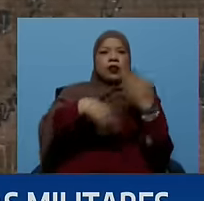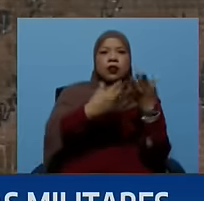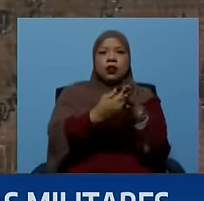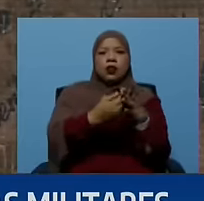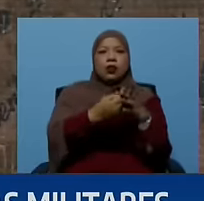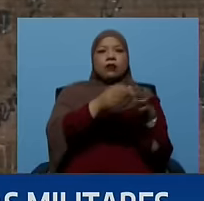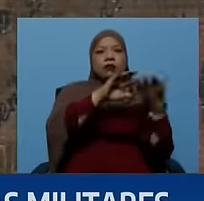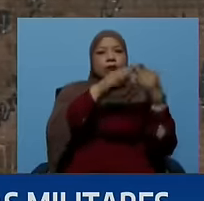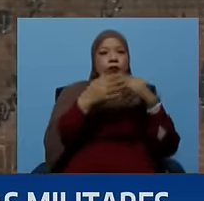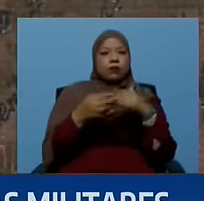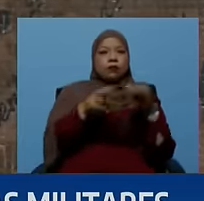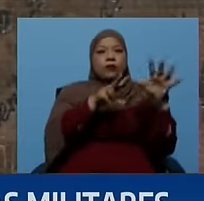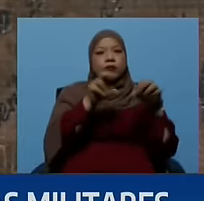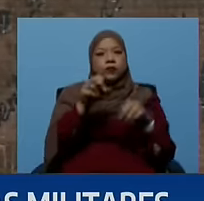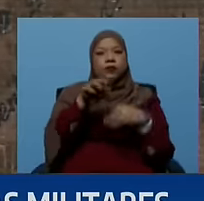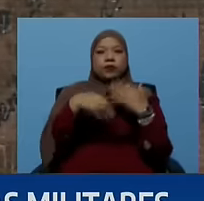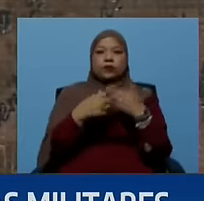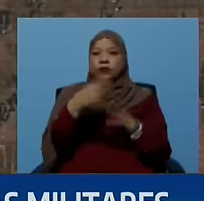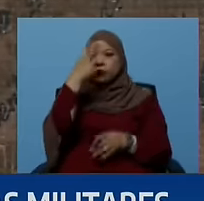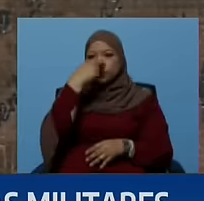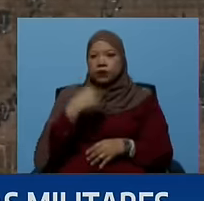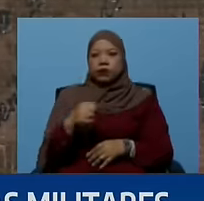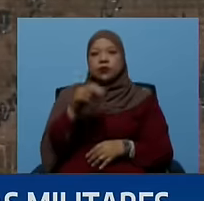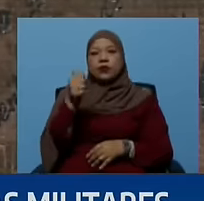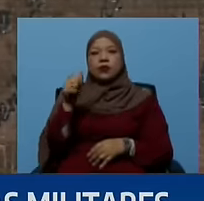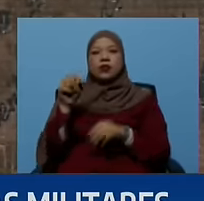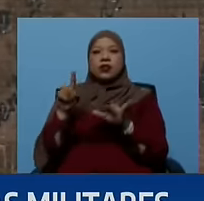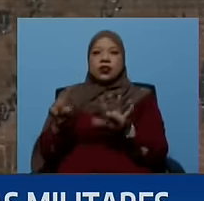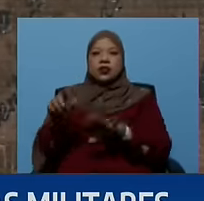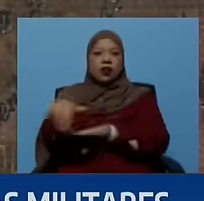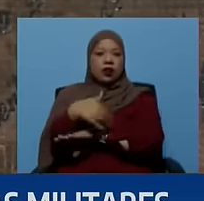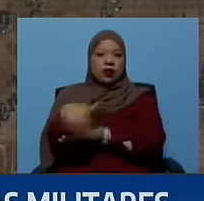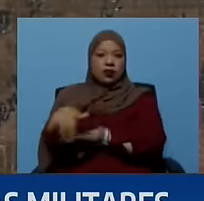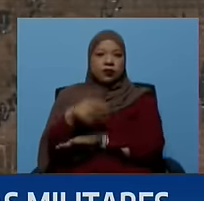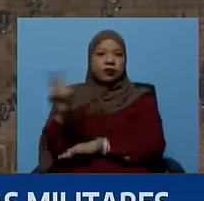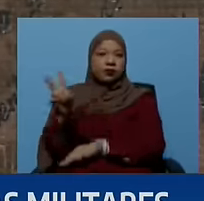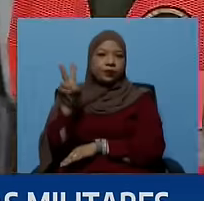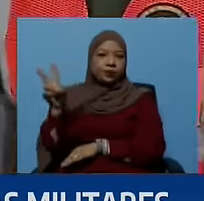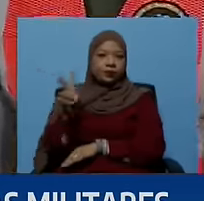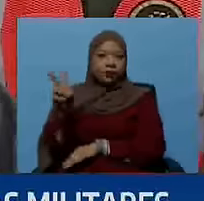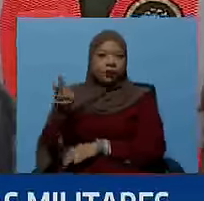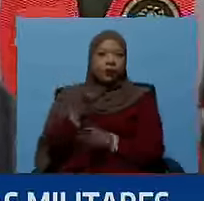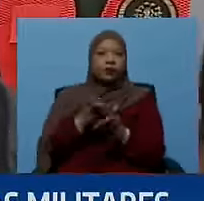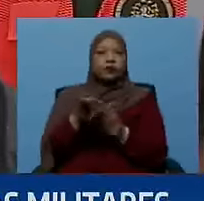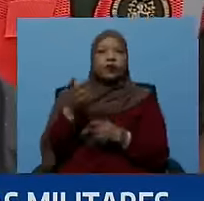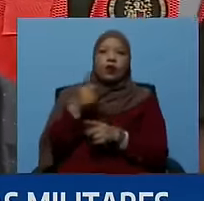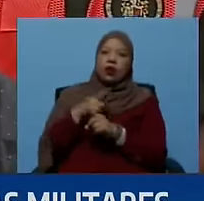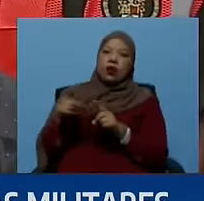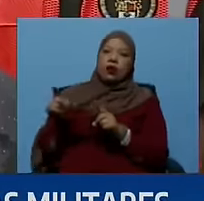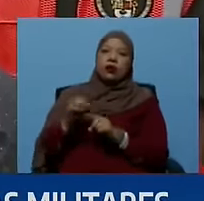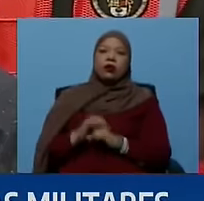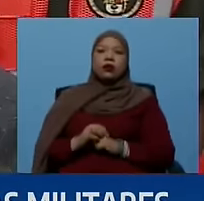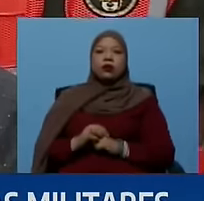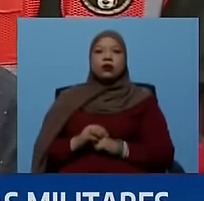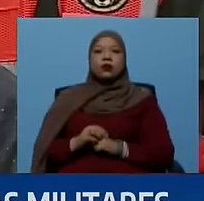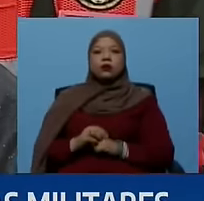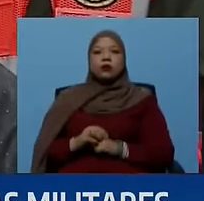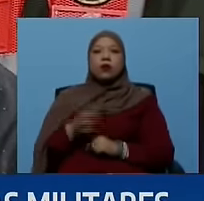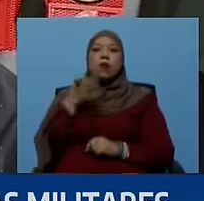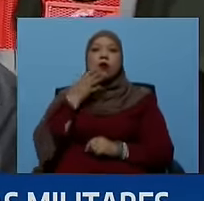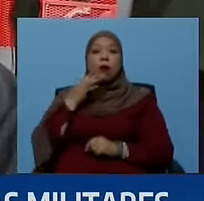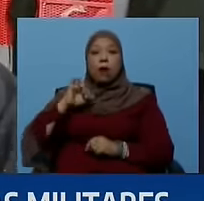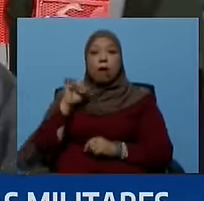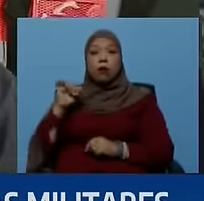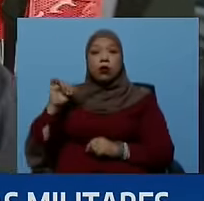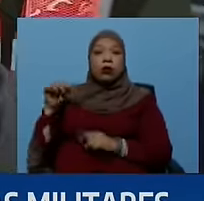los 70 y luego nos empalmamos Y llegábamos a la 17 a la 18 siempre teníamos una alternativa si nos reprimían por el pedr Emilio